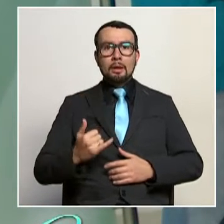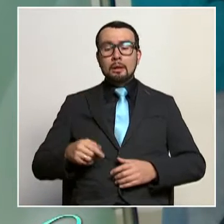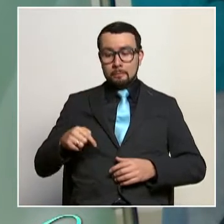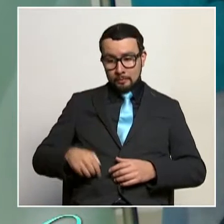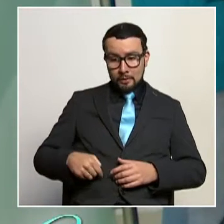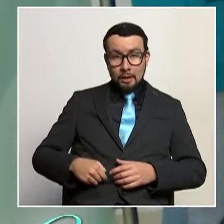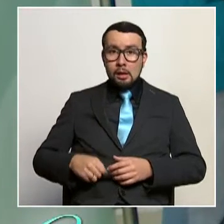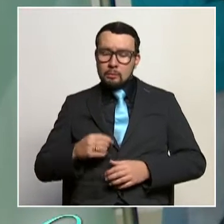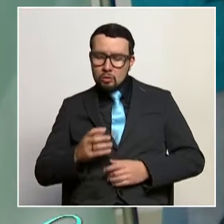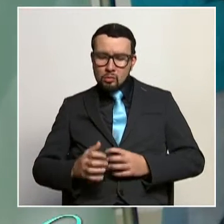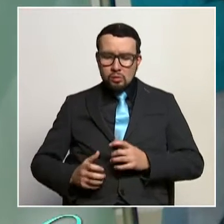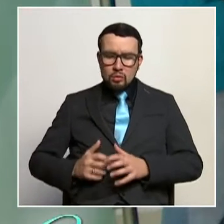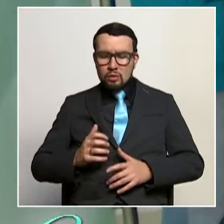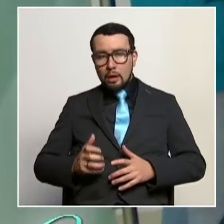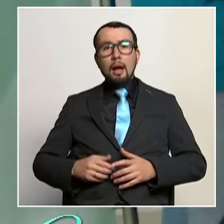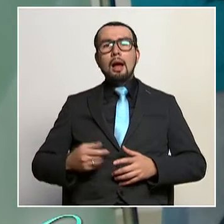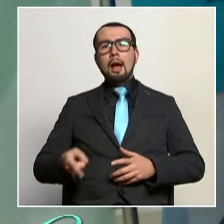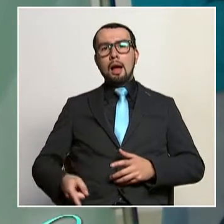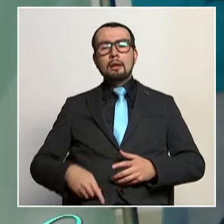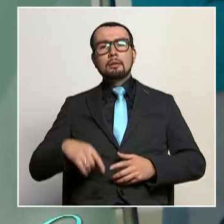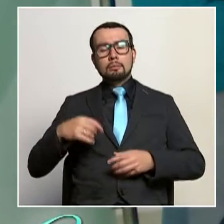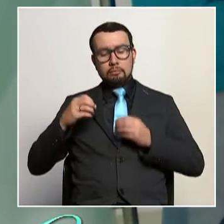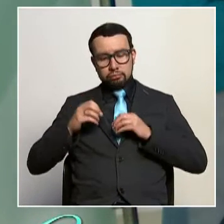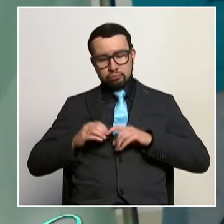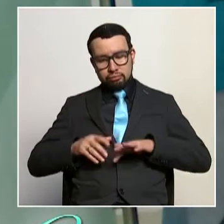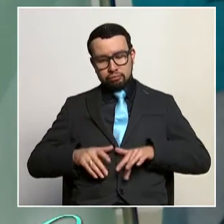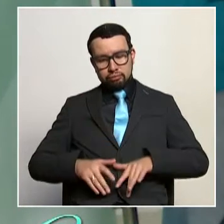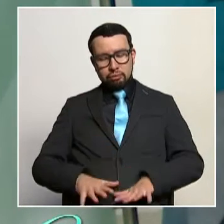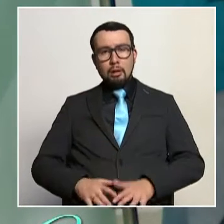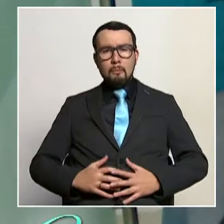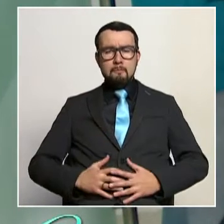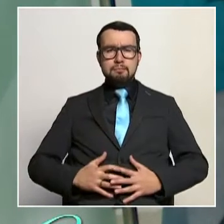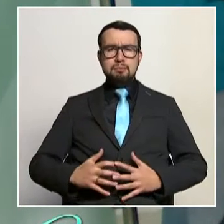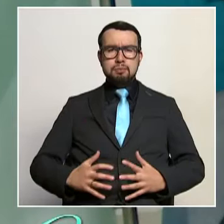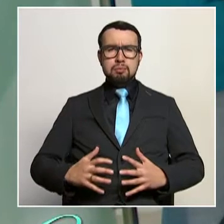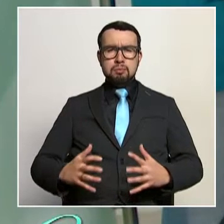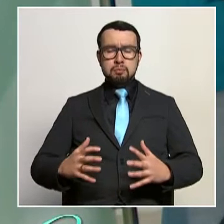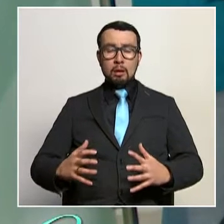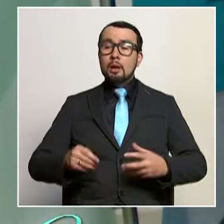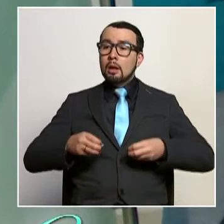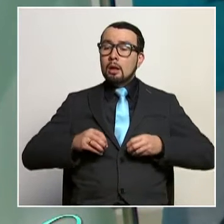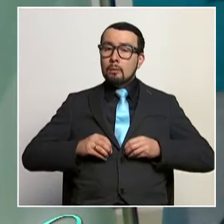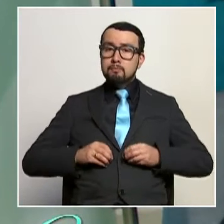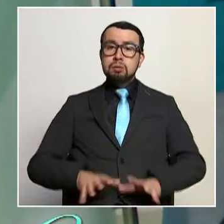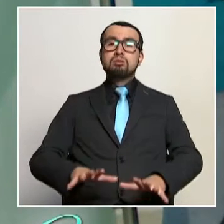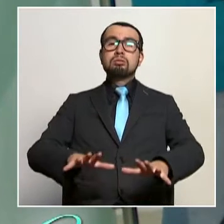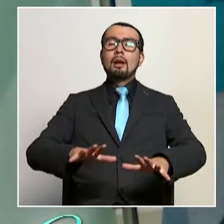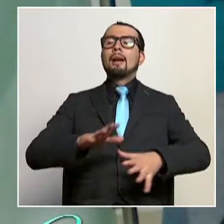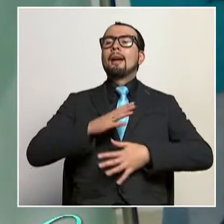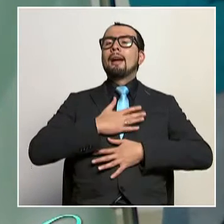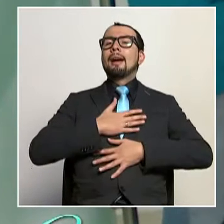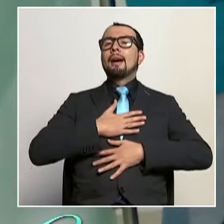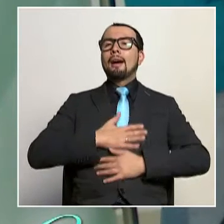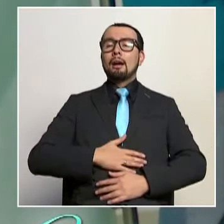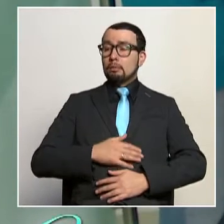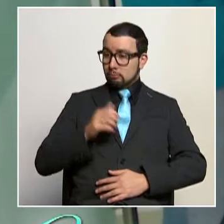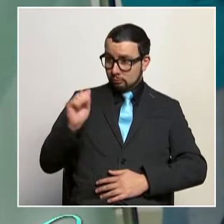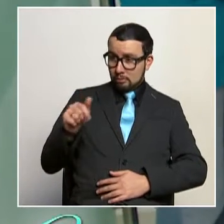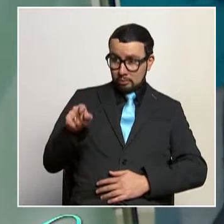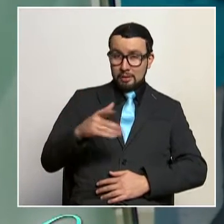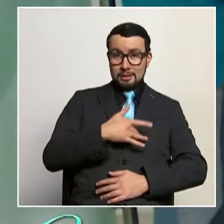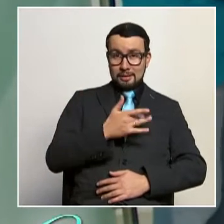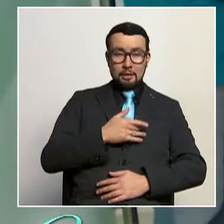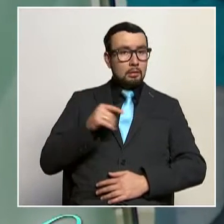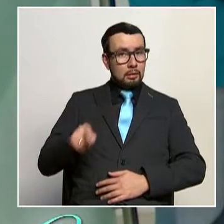gas, producen anhídrido sulfuroso, por ejemplo, y se llena de gases. Cuando él bota esos gases, que son, digamos, el producto de